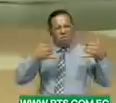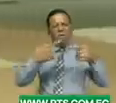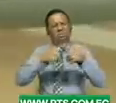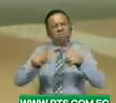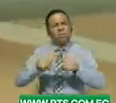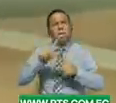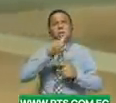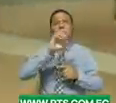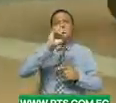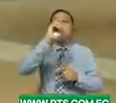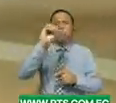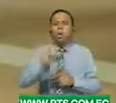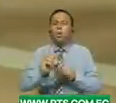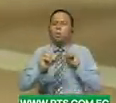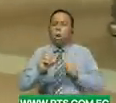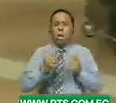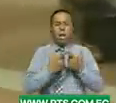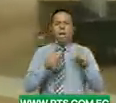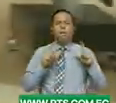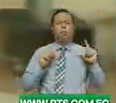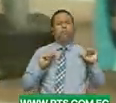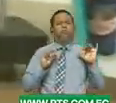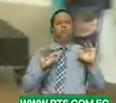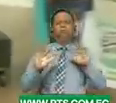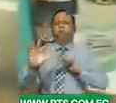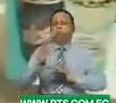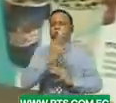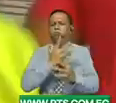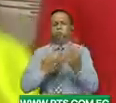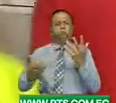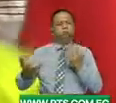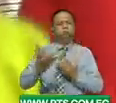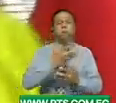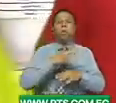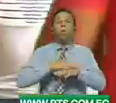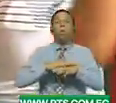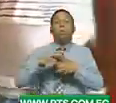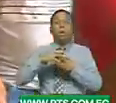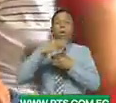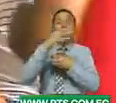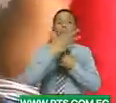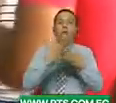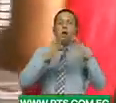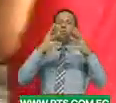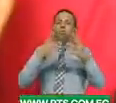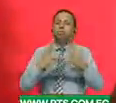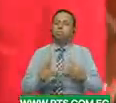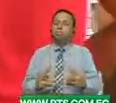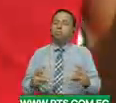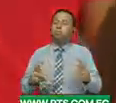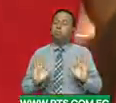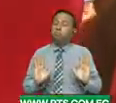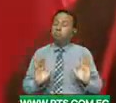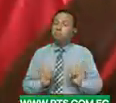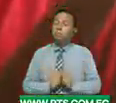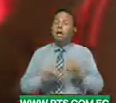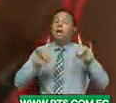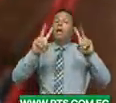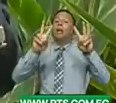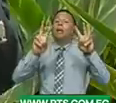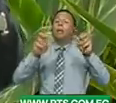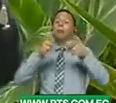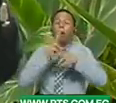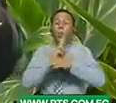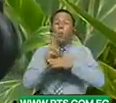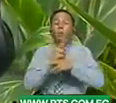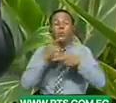como parte de la reactivación económica y debido a la disminución de contagios de COVID-19 en el país. El uso de la mascarilla